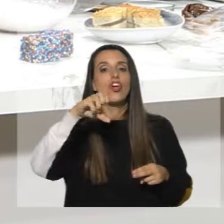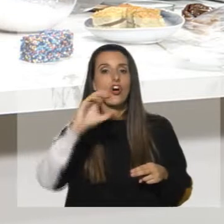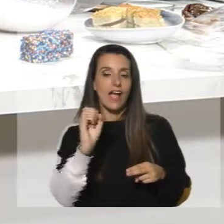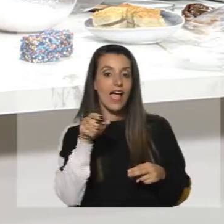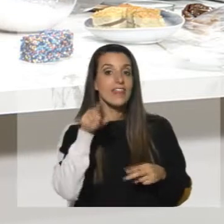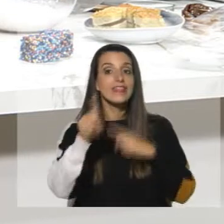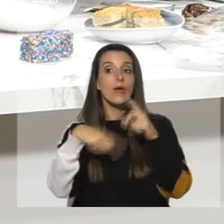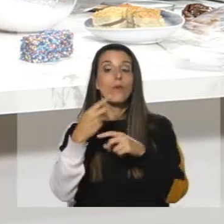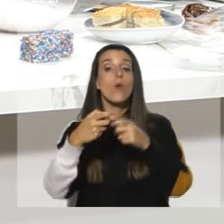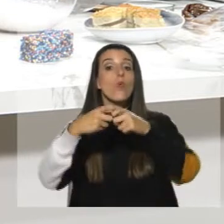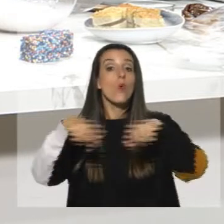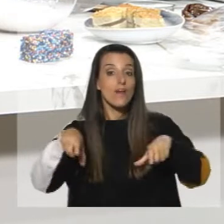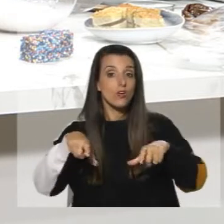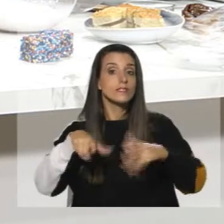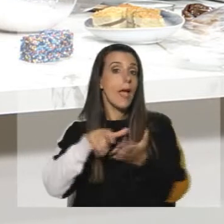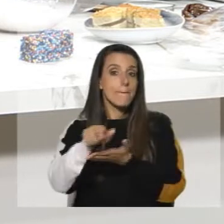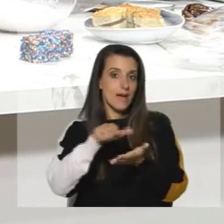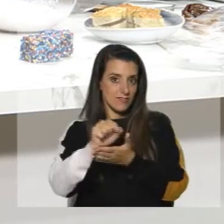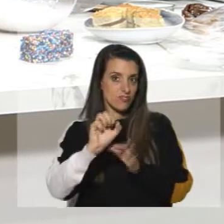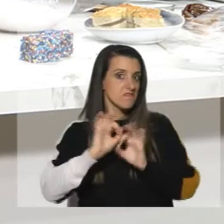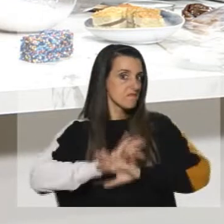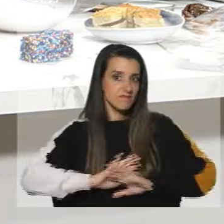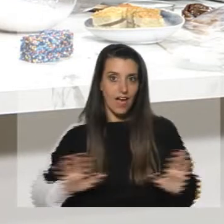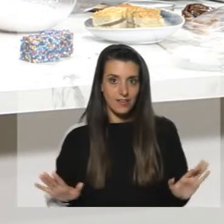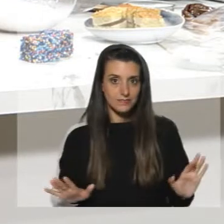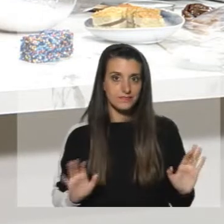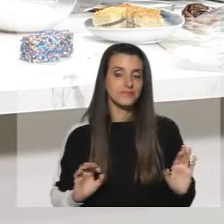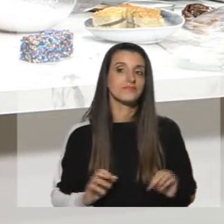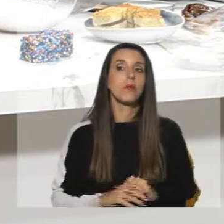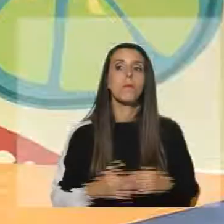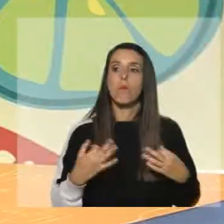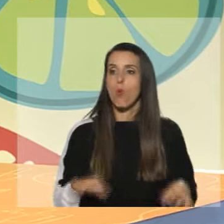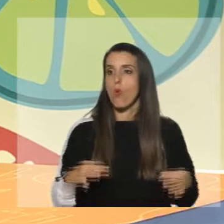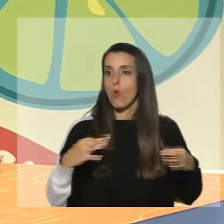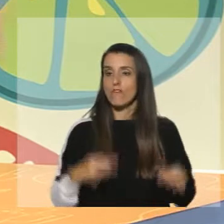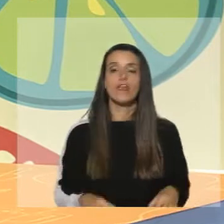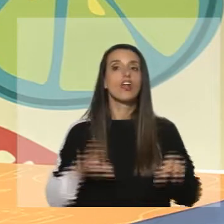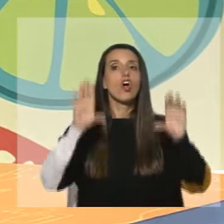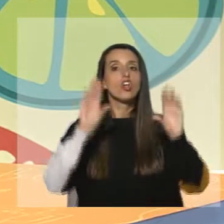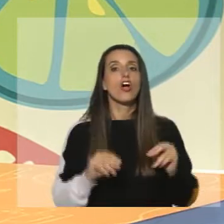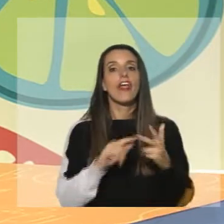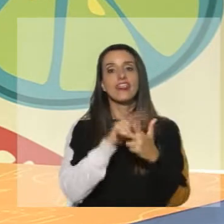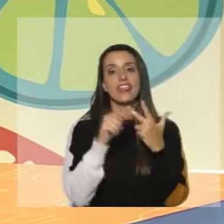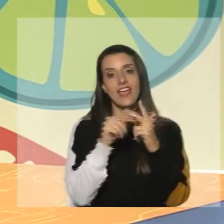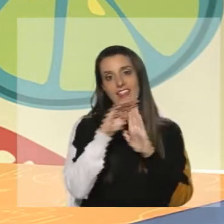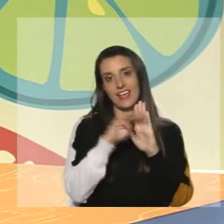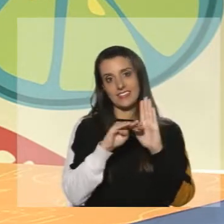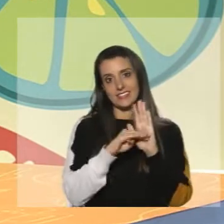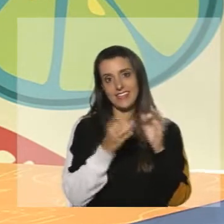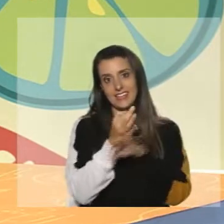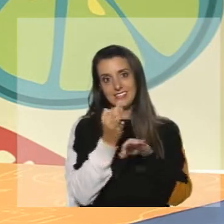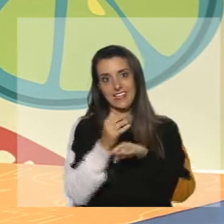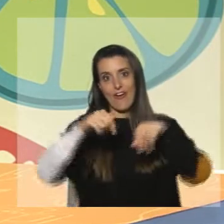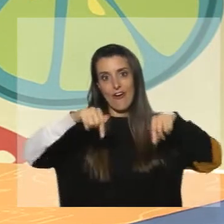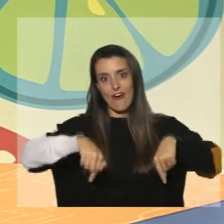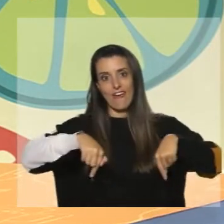los huevos y amaso. Perfecto. Y les muestro cómo queda la masa. Ya. Muy bien. Todo este paso a paso de estas tres recetas que estamos elaborando en este basta de